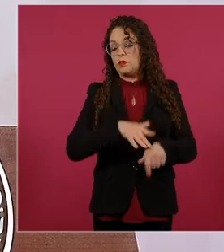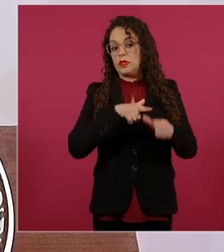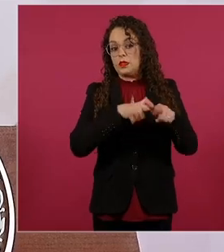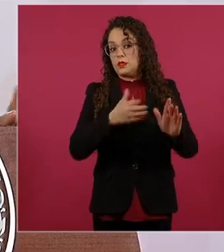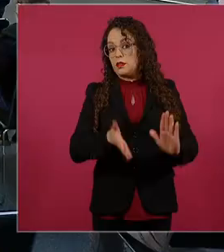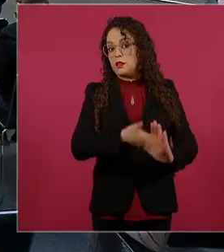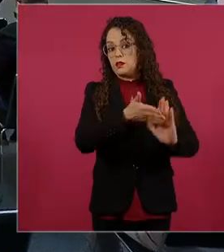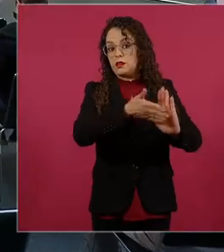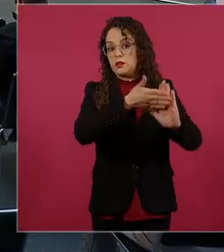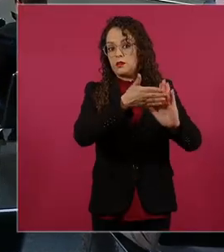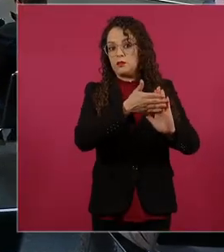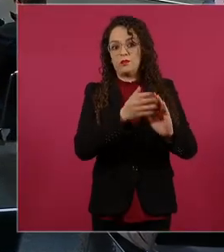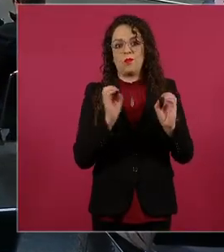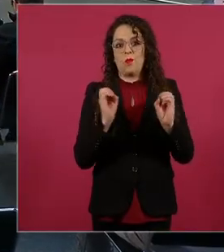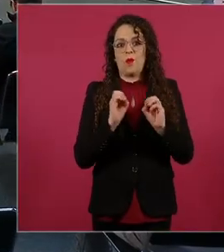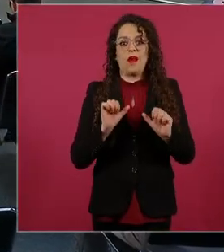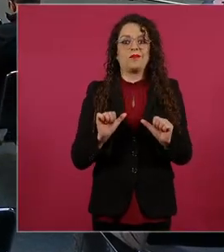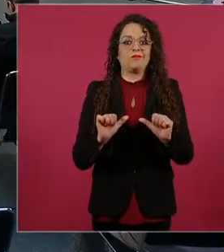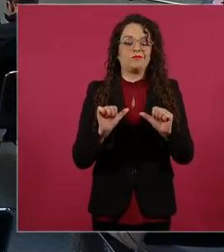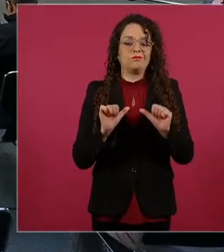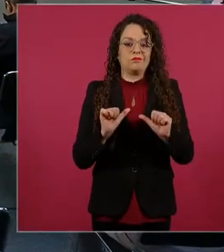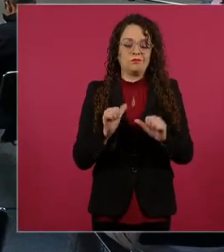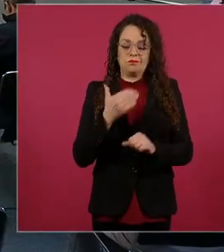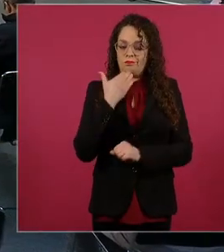no no hay